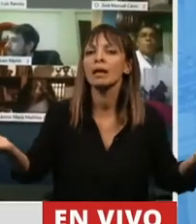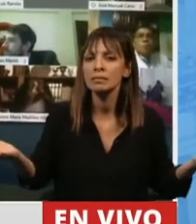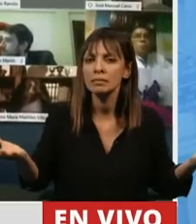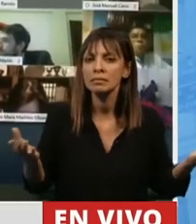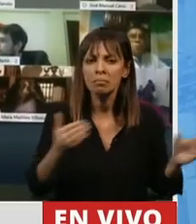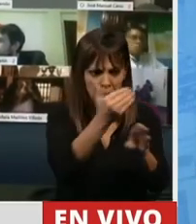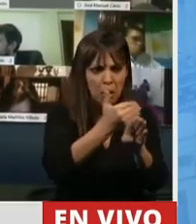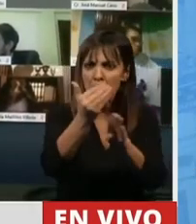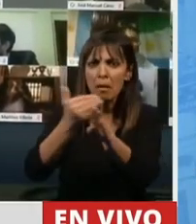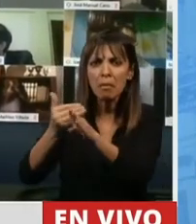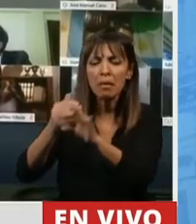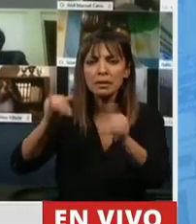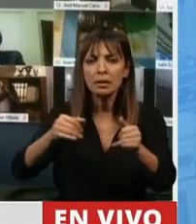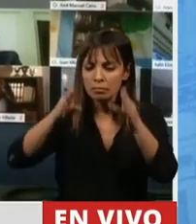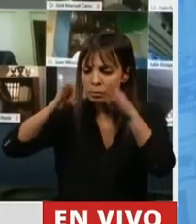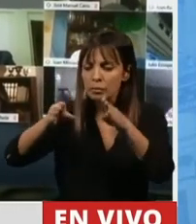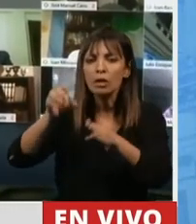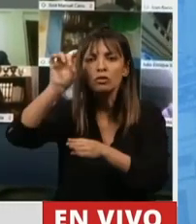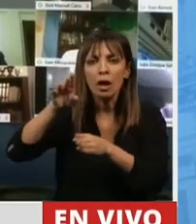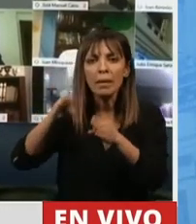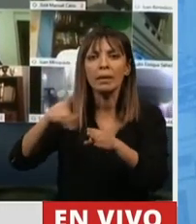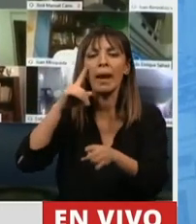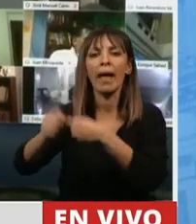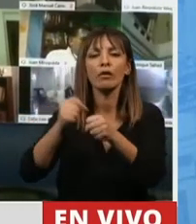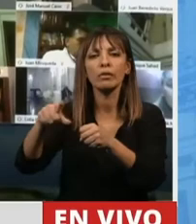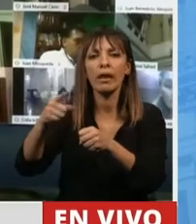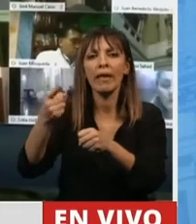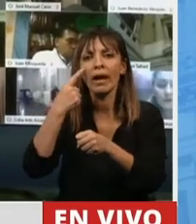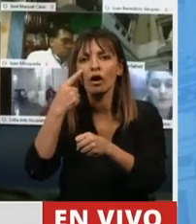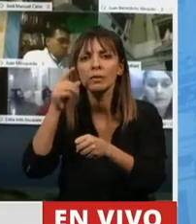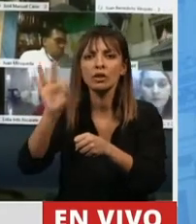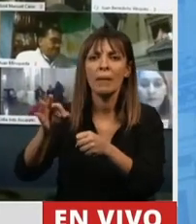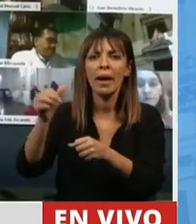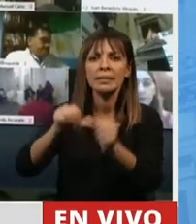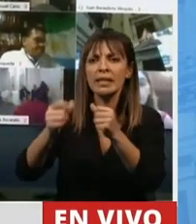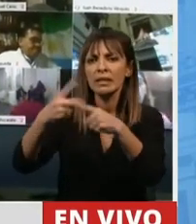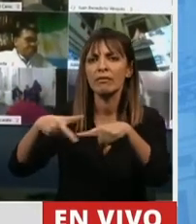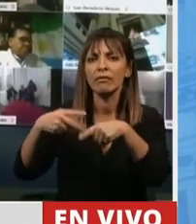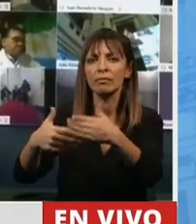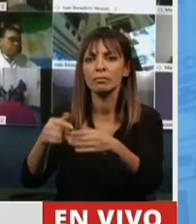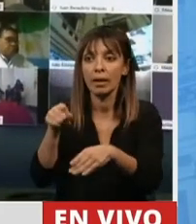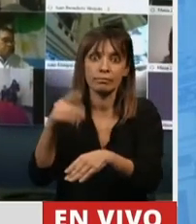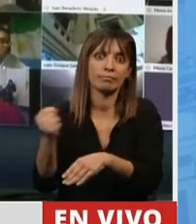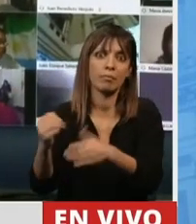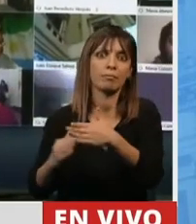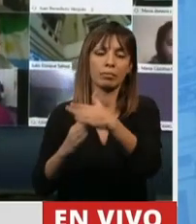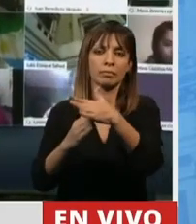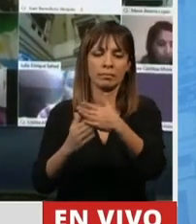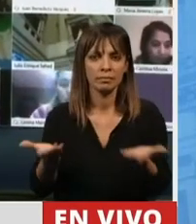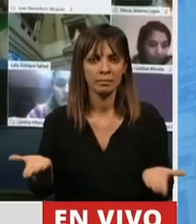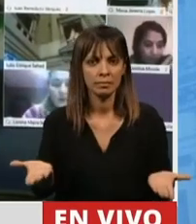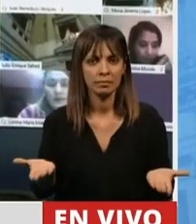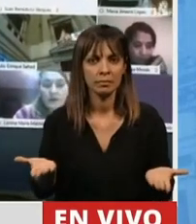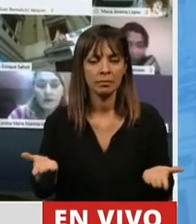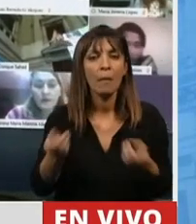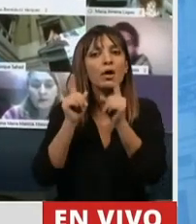una baja de impuestos solo para la industria del conocimiento que consideramos que es estratégica? Lo cual comparto, estoy de acuerdo que es estratégica.